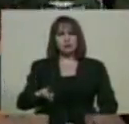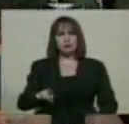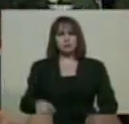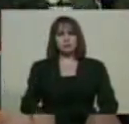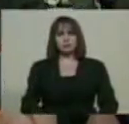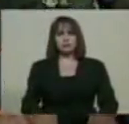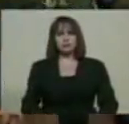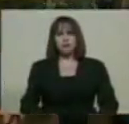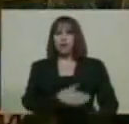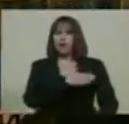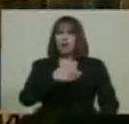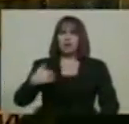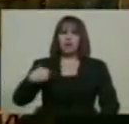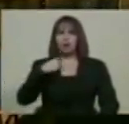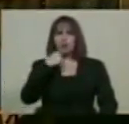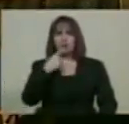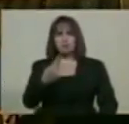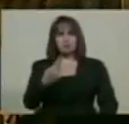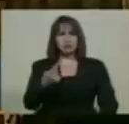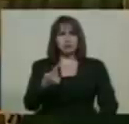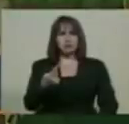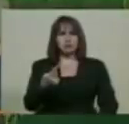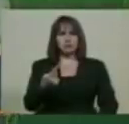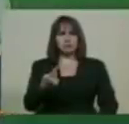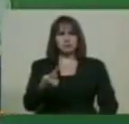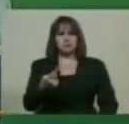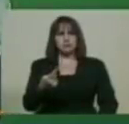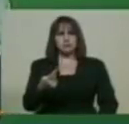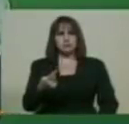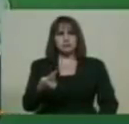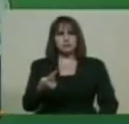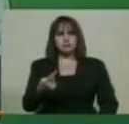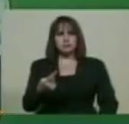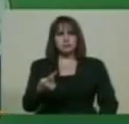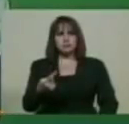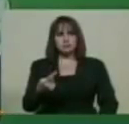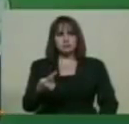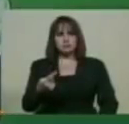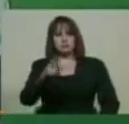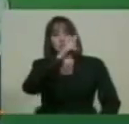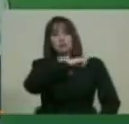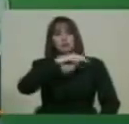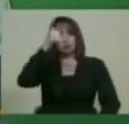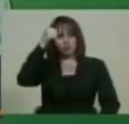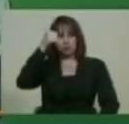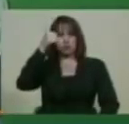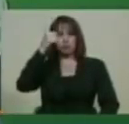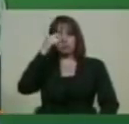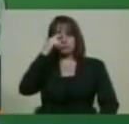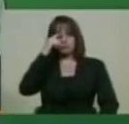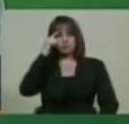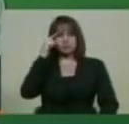quiero decirles que he autorizado